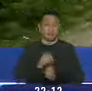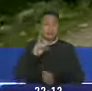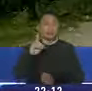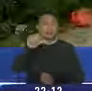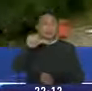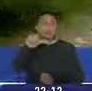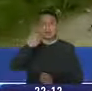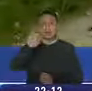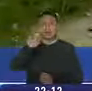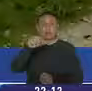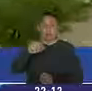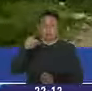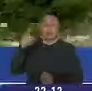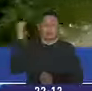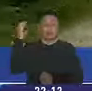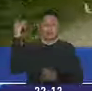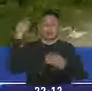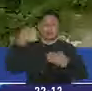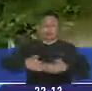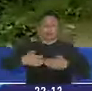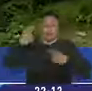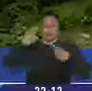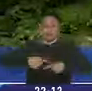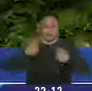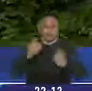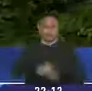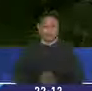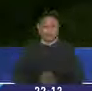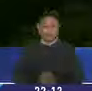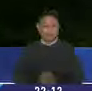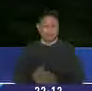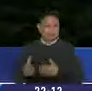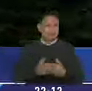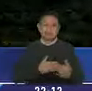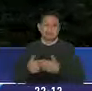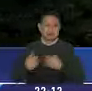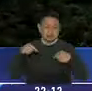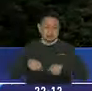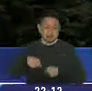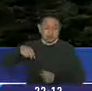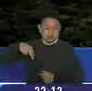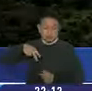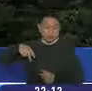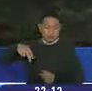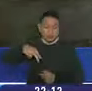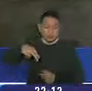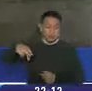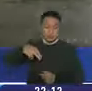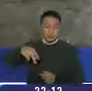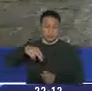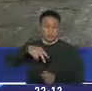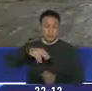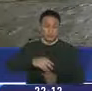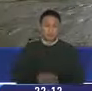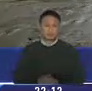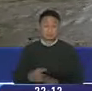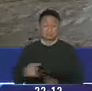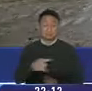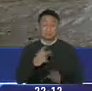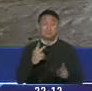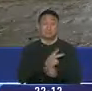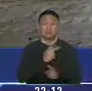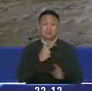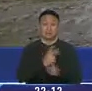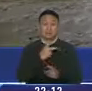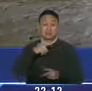entre Colombia y Panamá. Su avanzado embarazo no fue impedimento para tratar de cruzar por la selva más intransitable y peligrosa